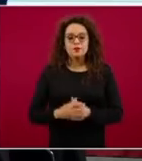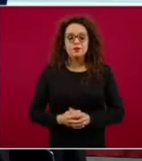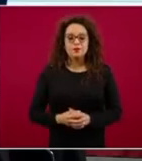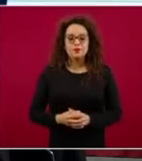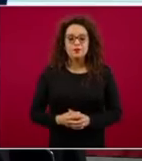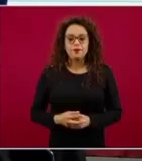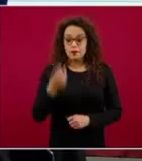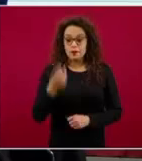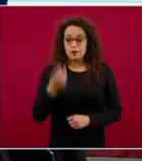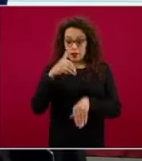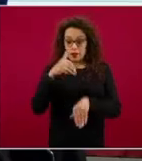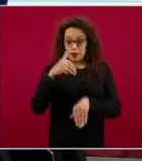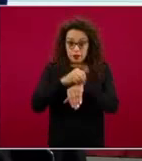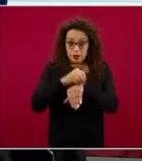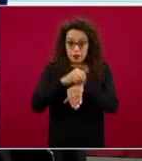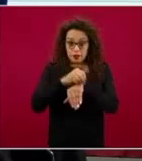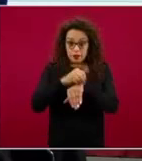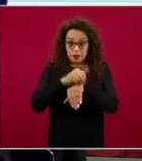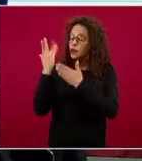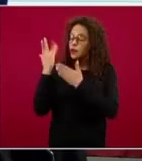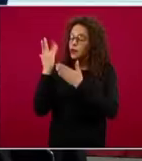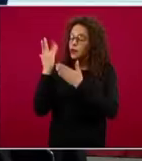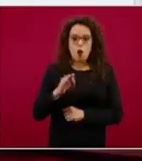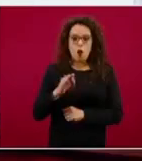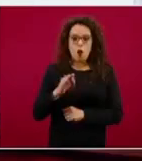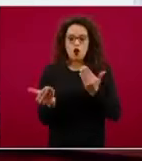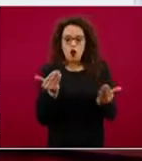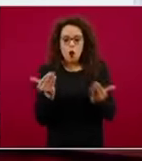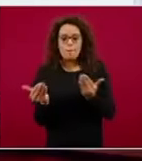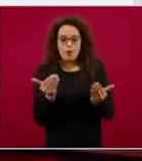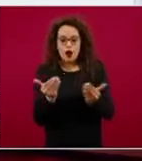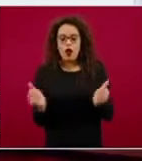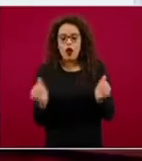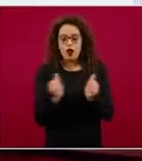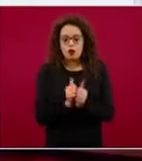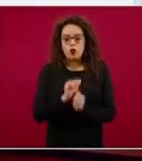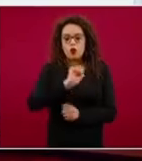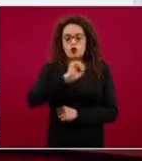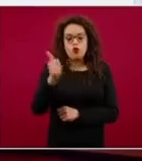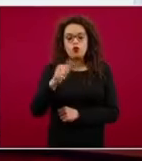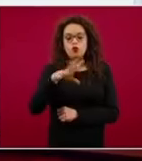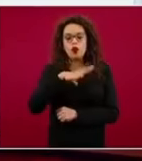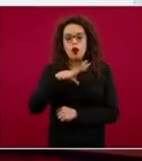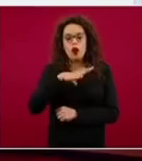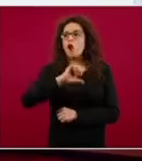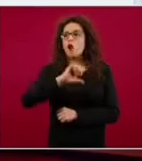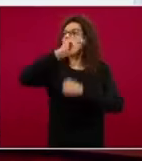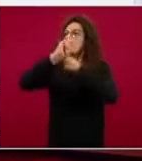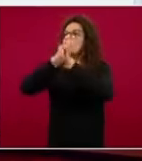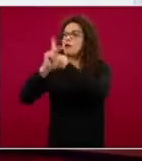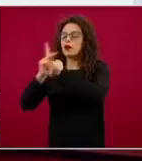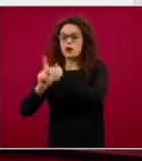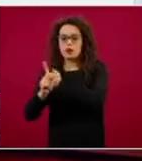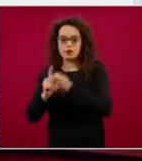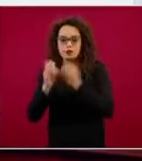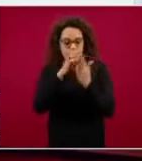Esta cifra es la que se puede comparar con las cifras que comúnmente aparecen en otros países de cuál es la